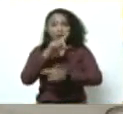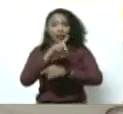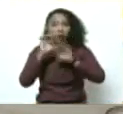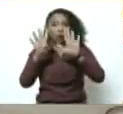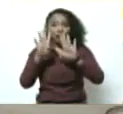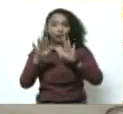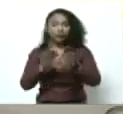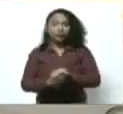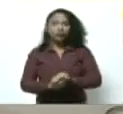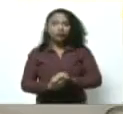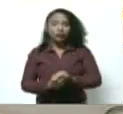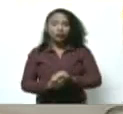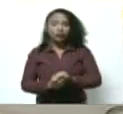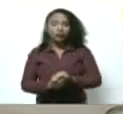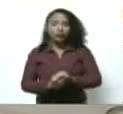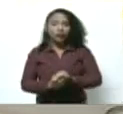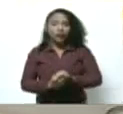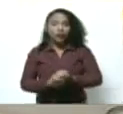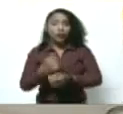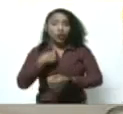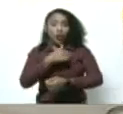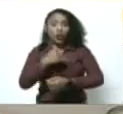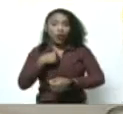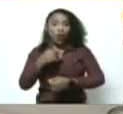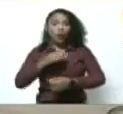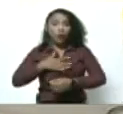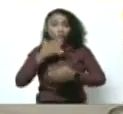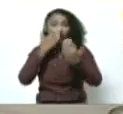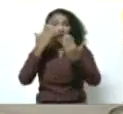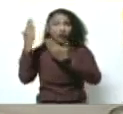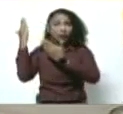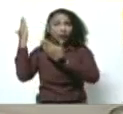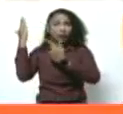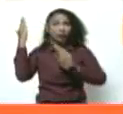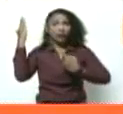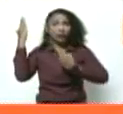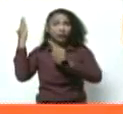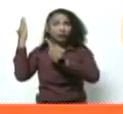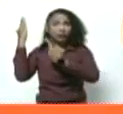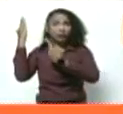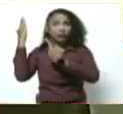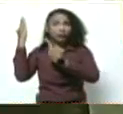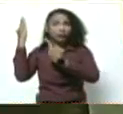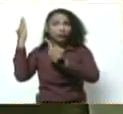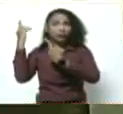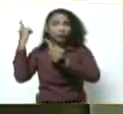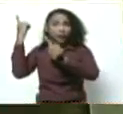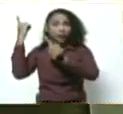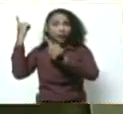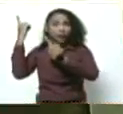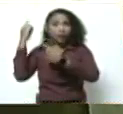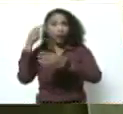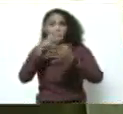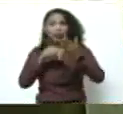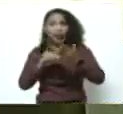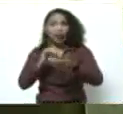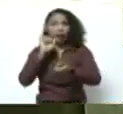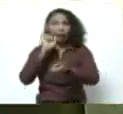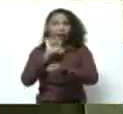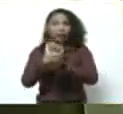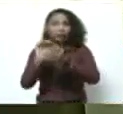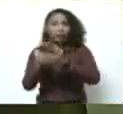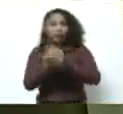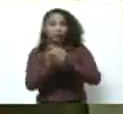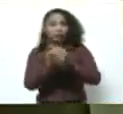Quiero detallar lo que han podido ver en cámara de estos insumos decomisados. Han